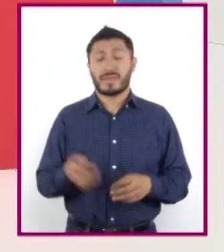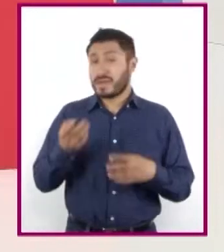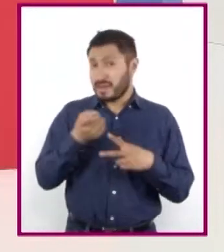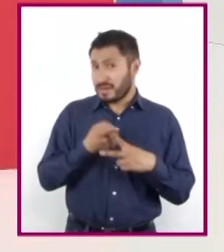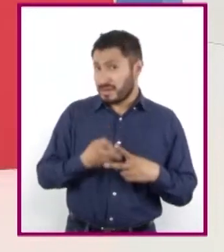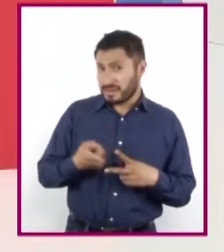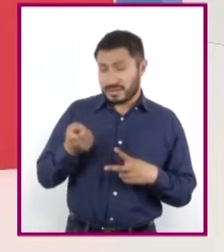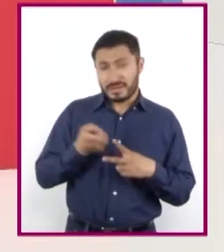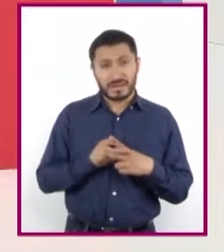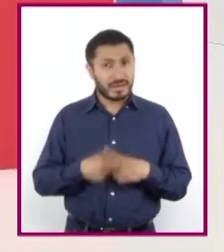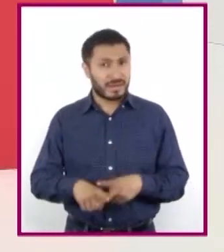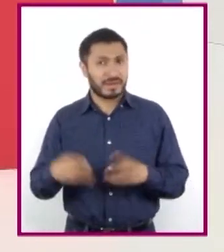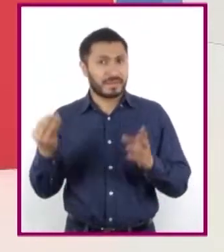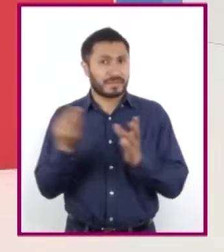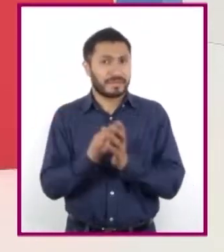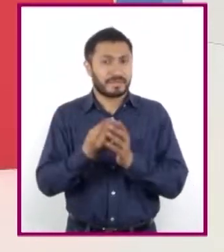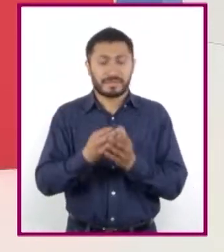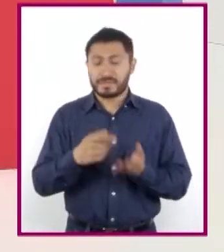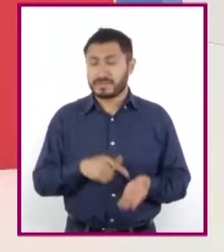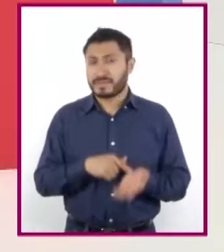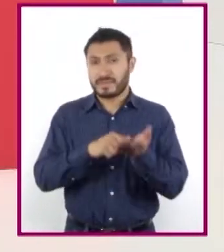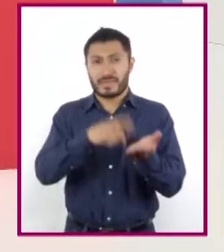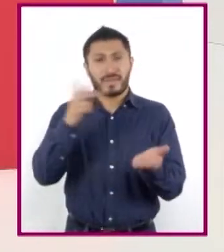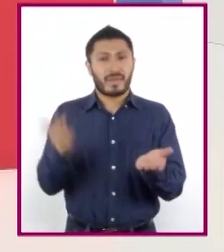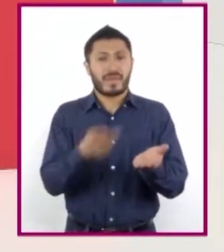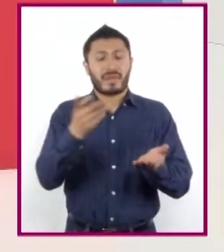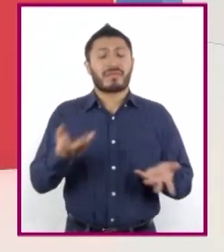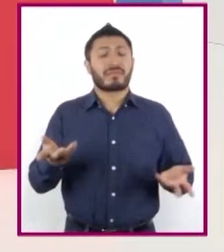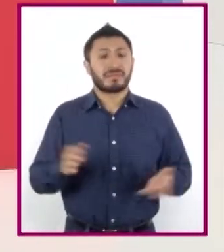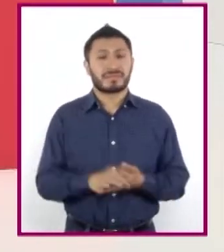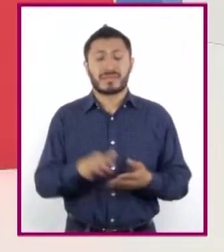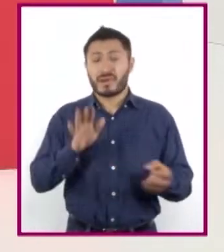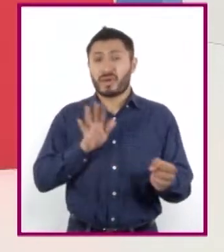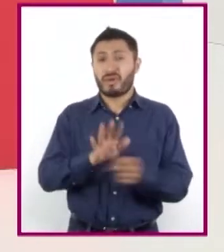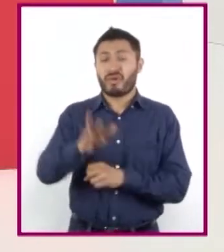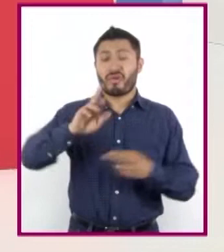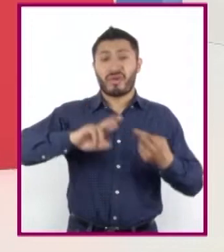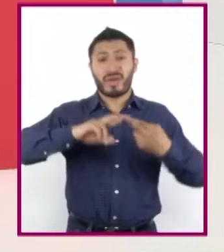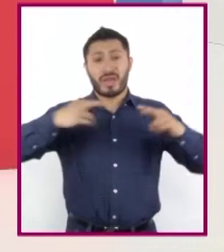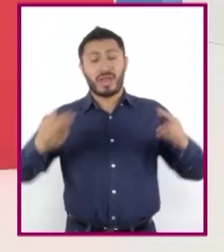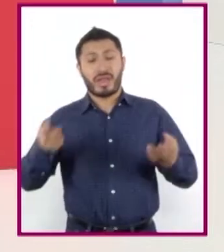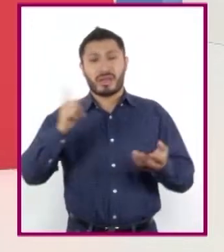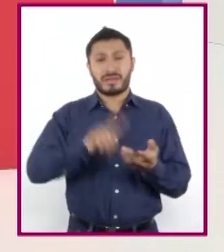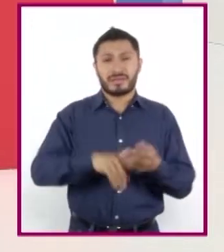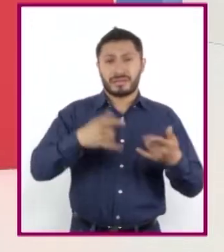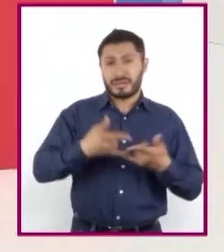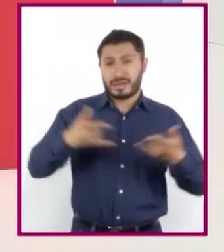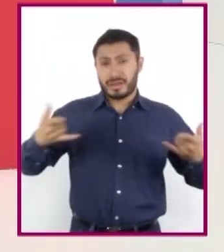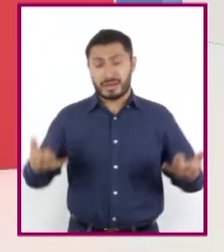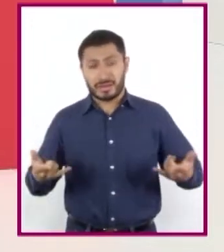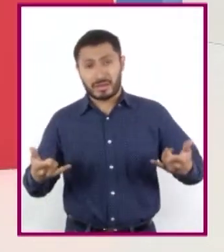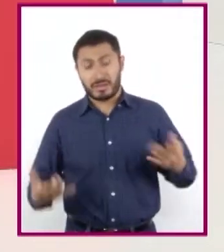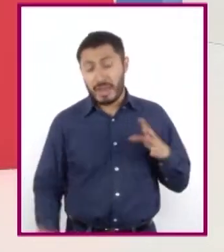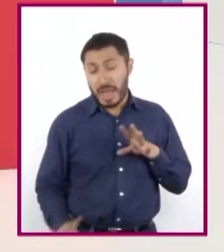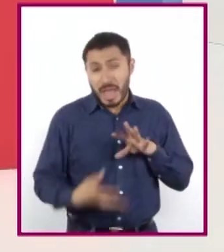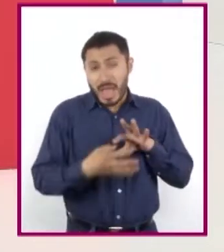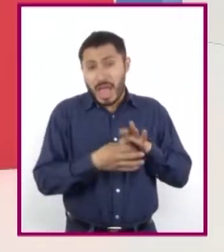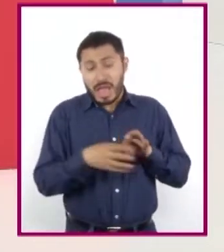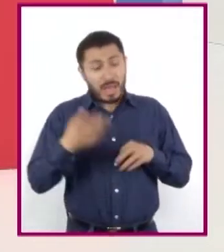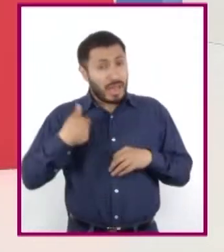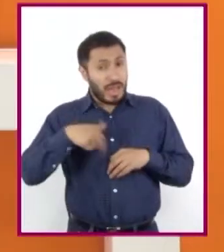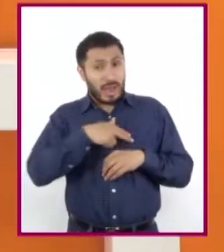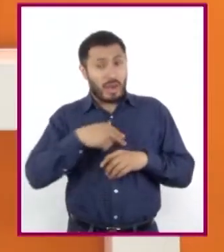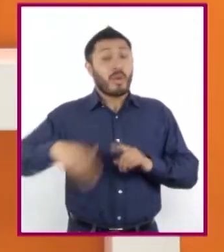hoy planteando la pregunta: ¿cuál es la relación de la historia con nosotros y con nuestro